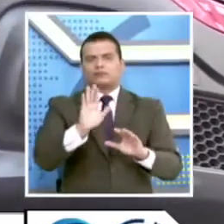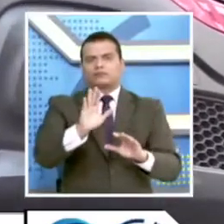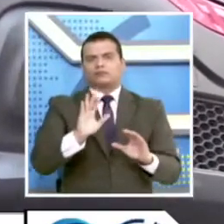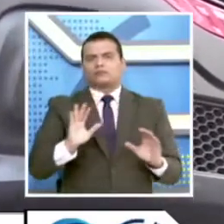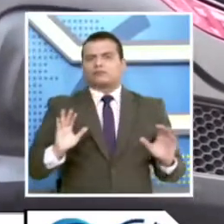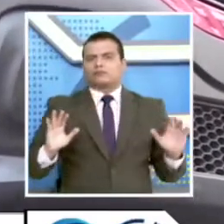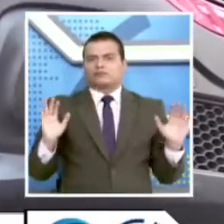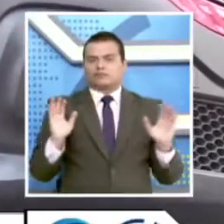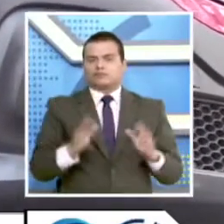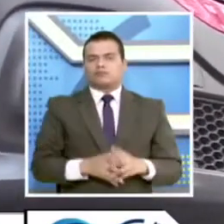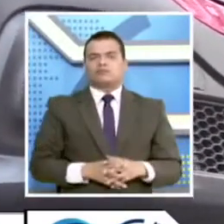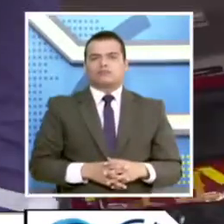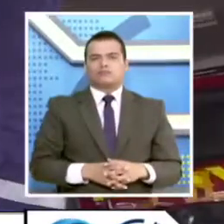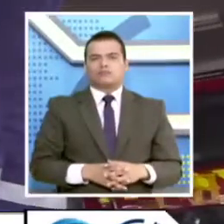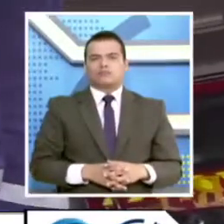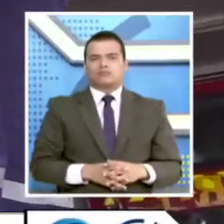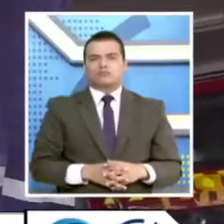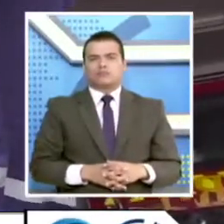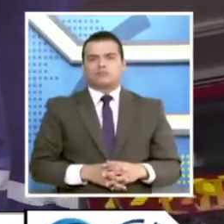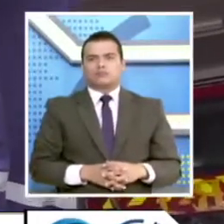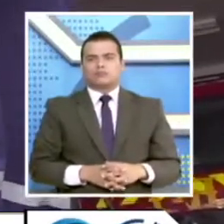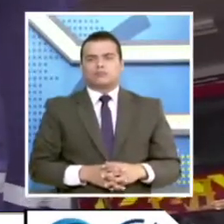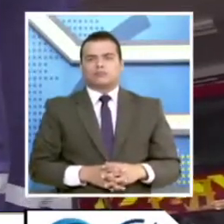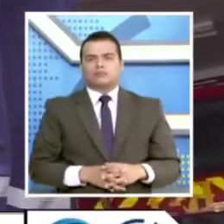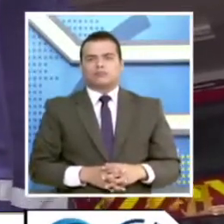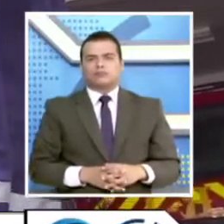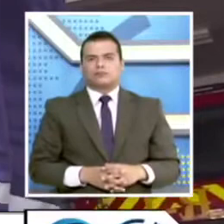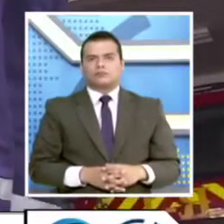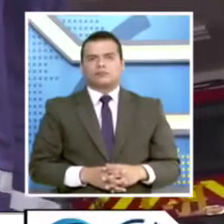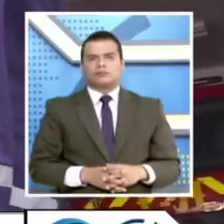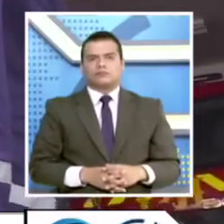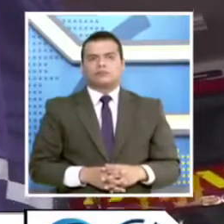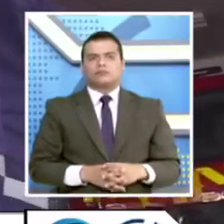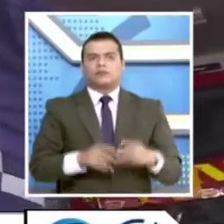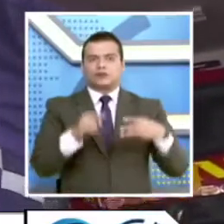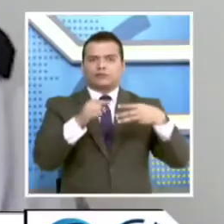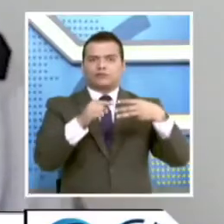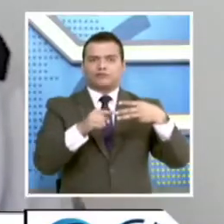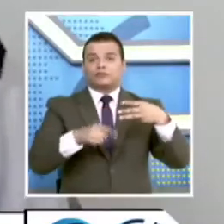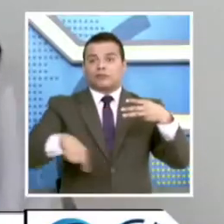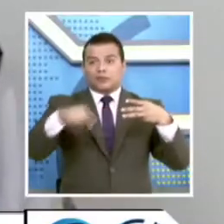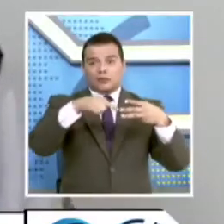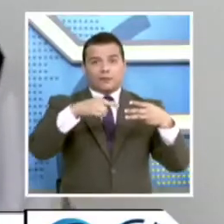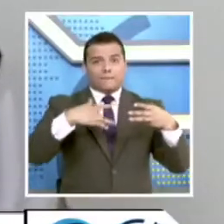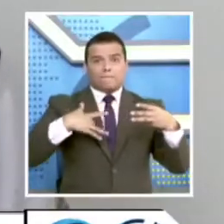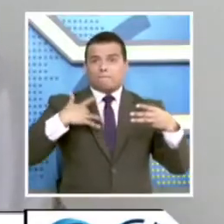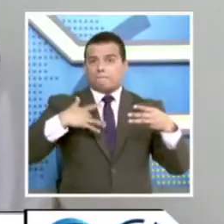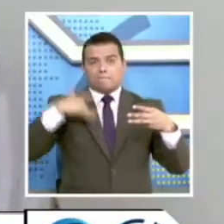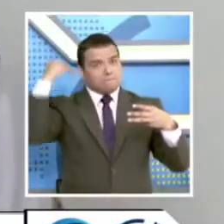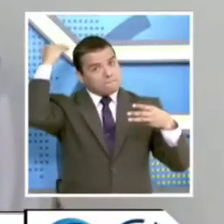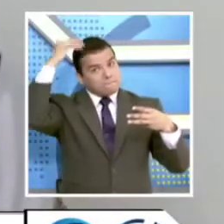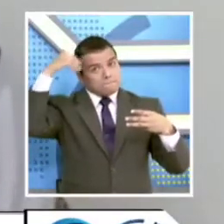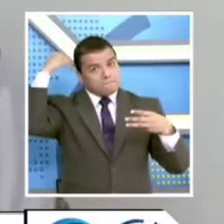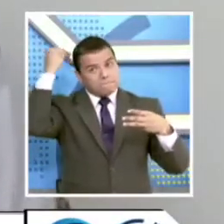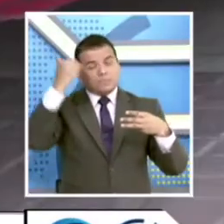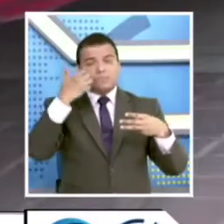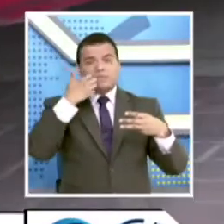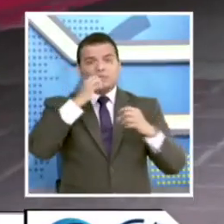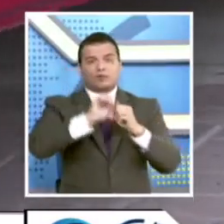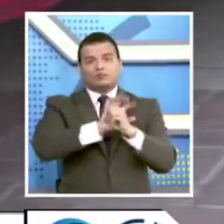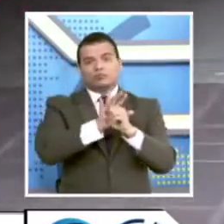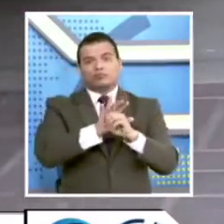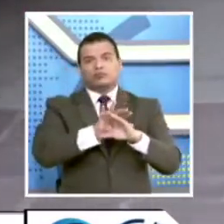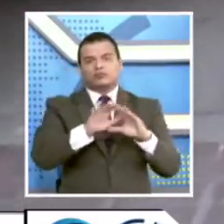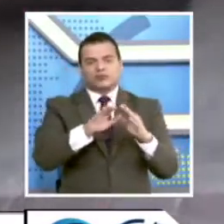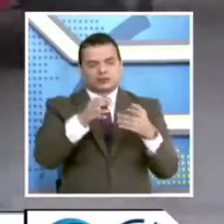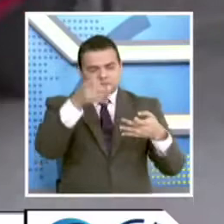urgente de última hora. Casi que en este momento las tres unidades están asintomáticas, eso es un buen parte de tranquilidad. Los